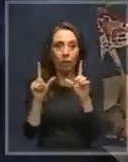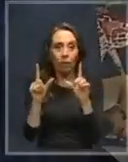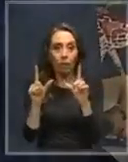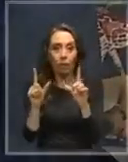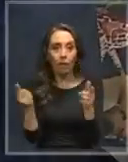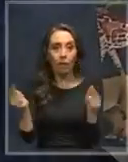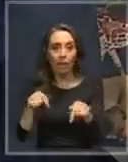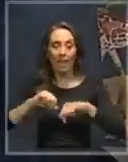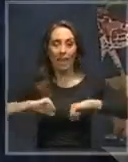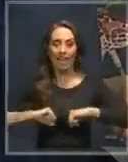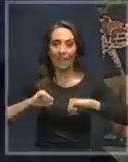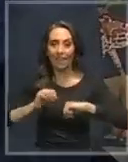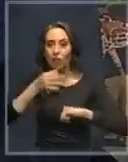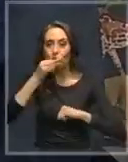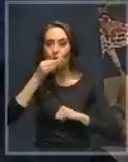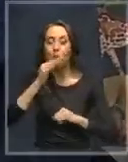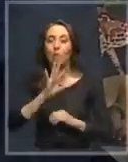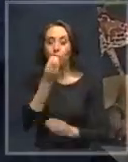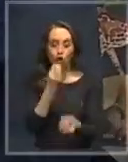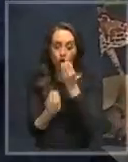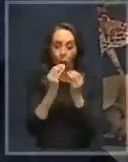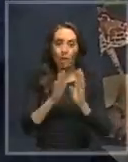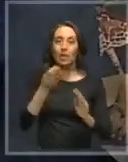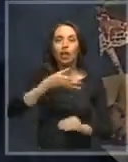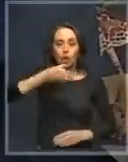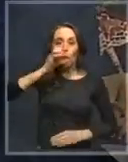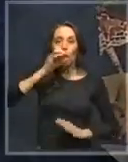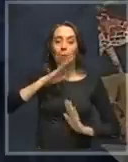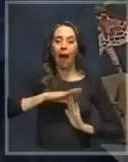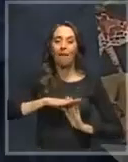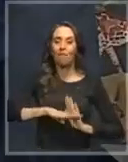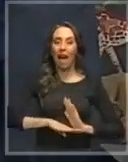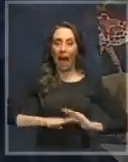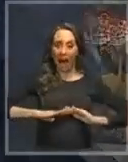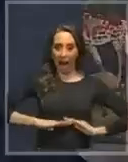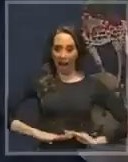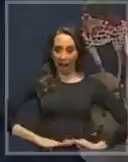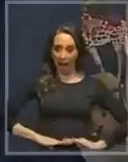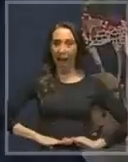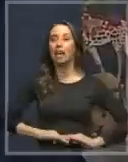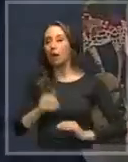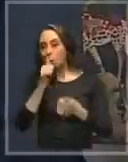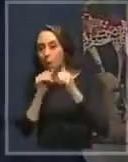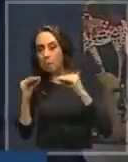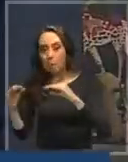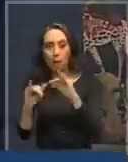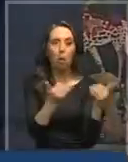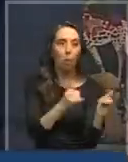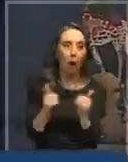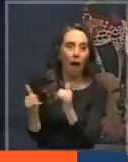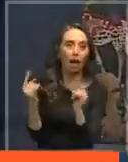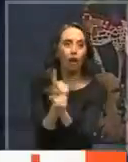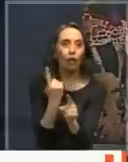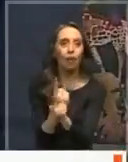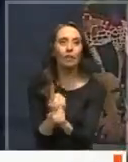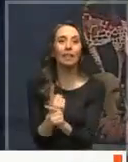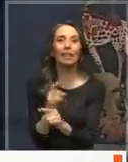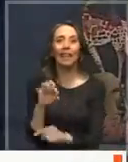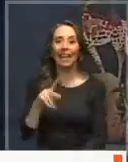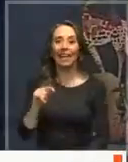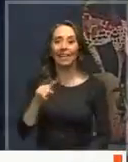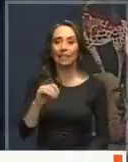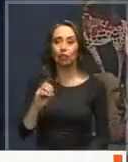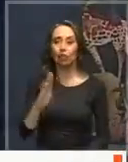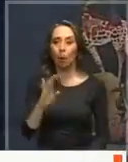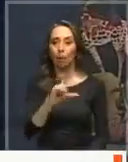venimos a tomar el bajatío y hay conversaciones profundas, íntimas y también juegos. Y además que aquí pasa, por ejemplo, con Ernesto Belloni. Ernesto Belloni